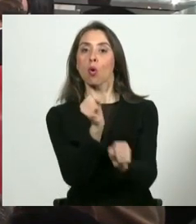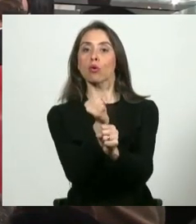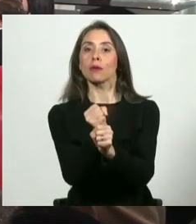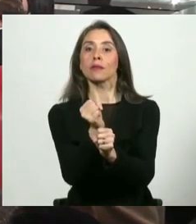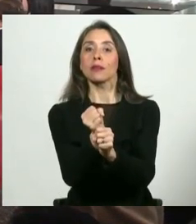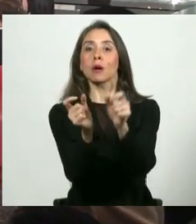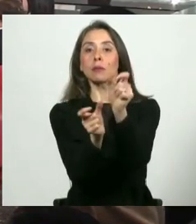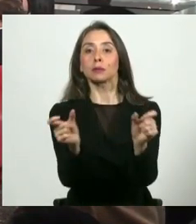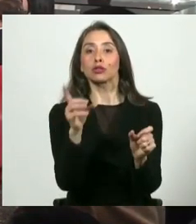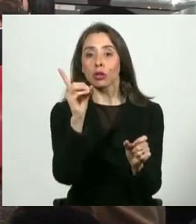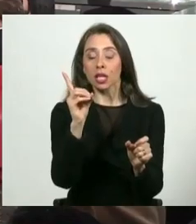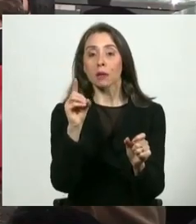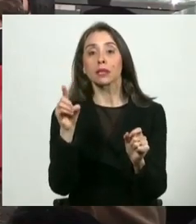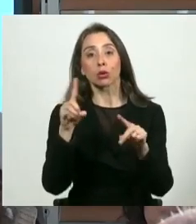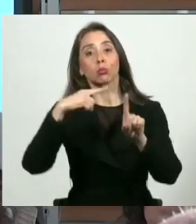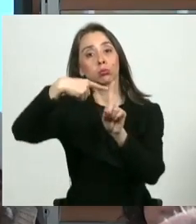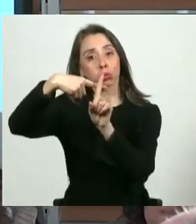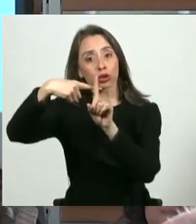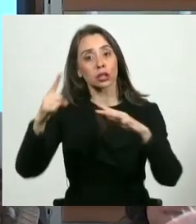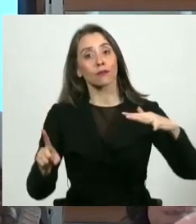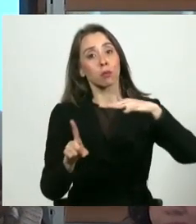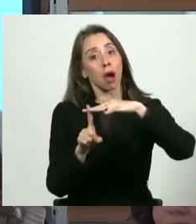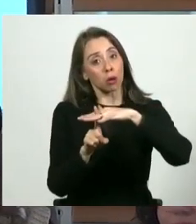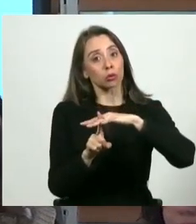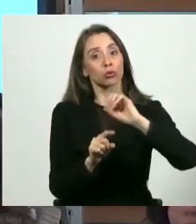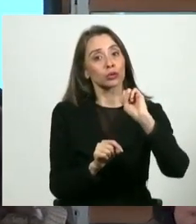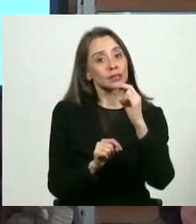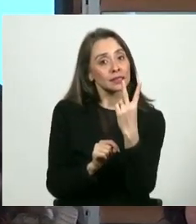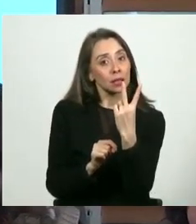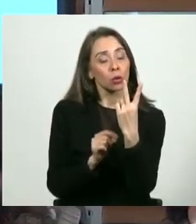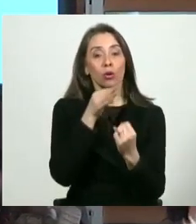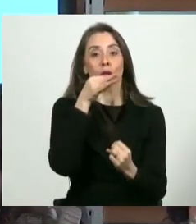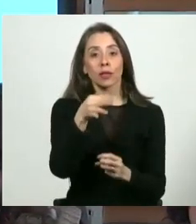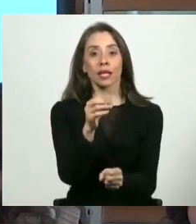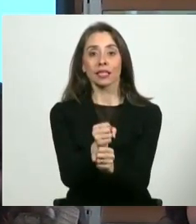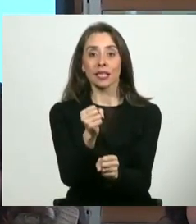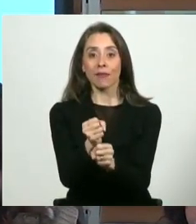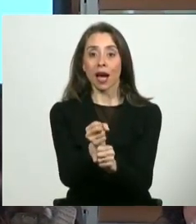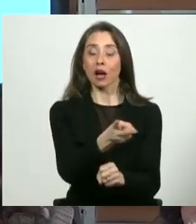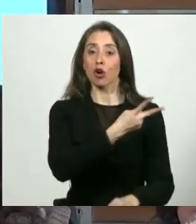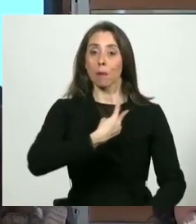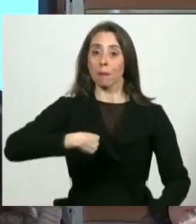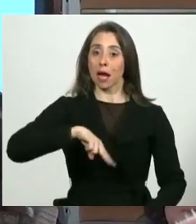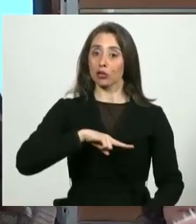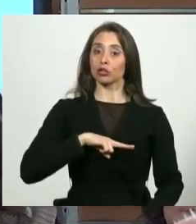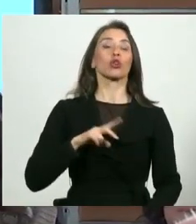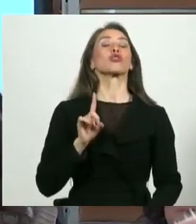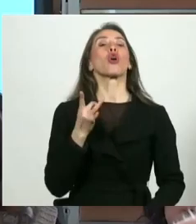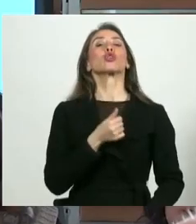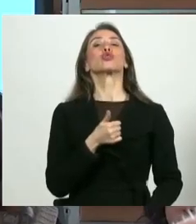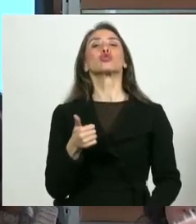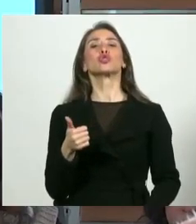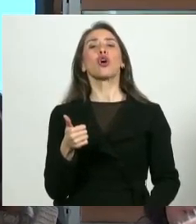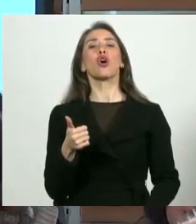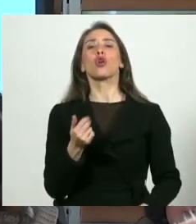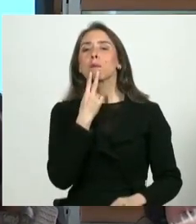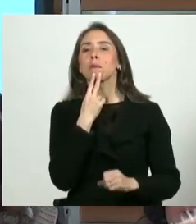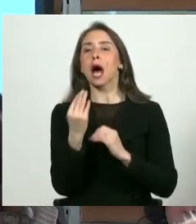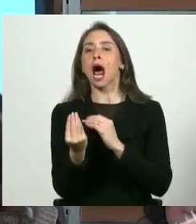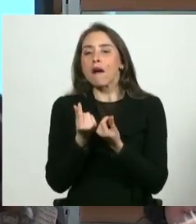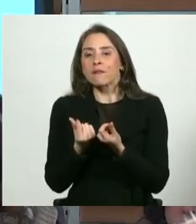parece positivo, que va hacia la inclusión. Segundo, quisiéramos decir que el trabajo para nosotros no es solamente una cuestión de